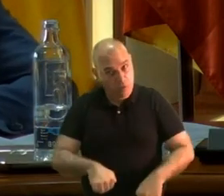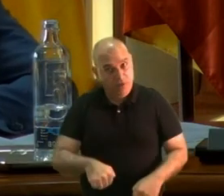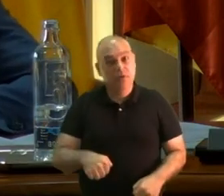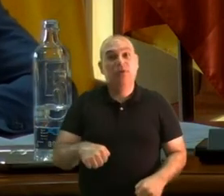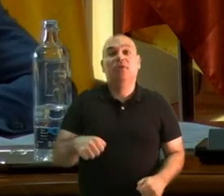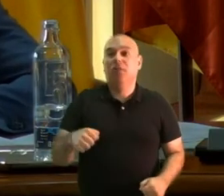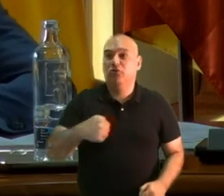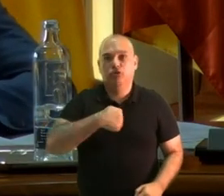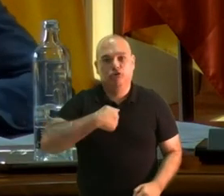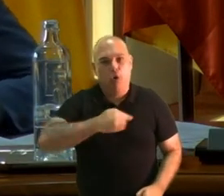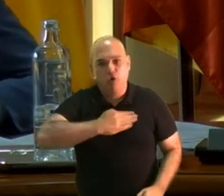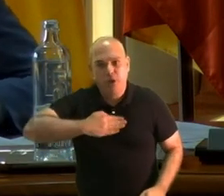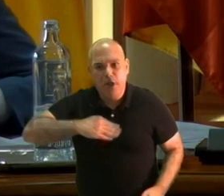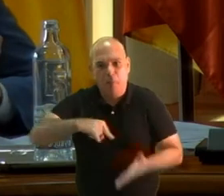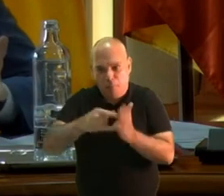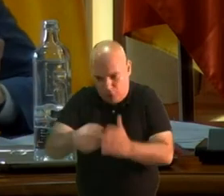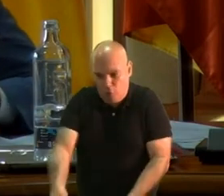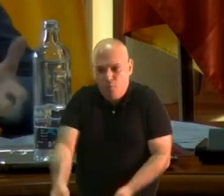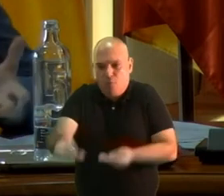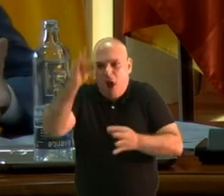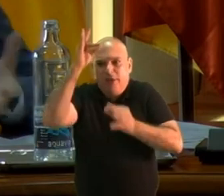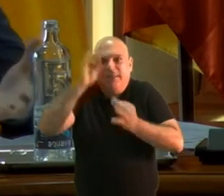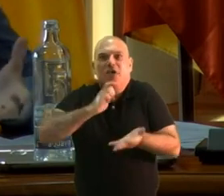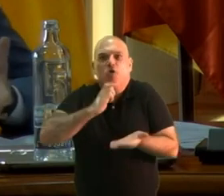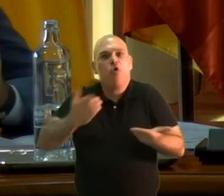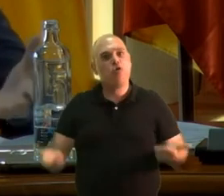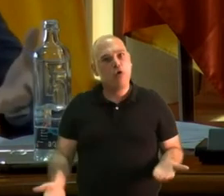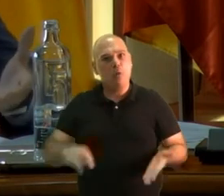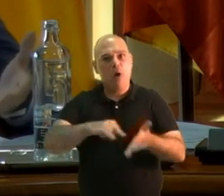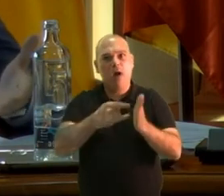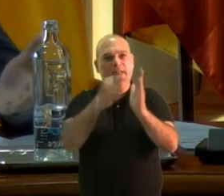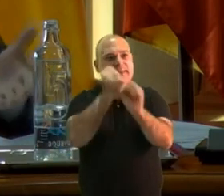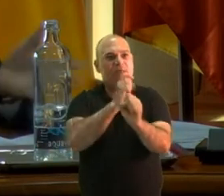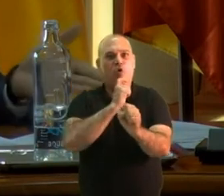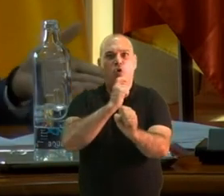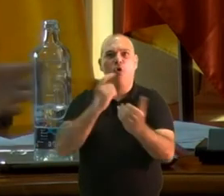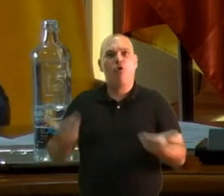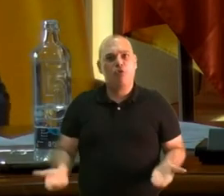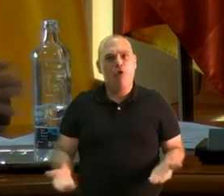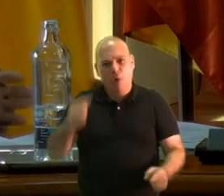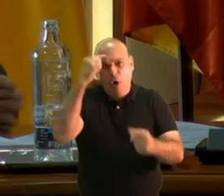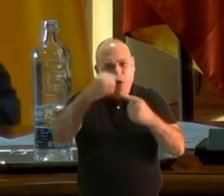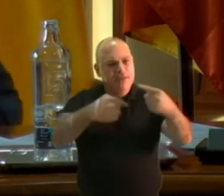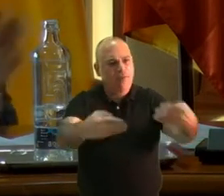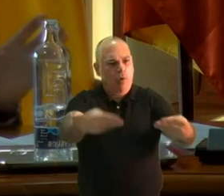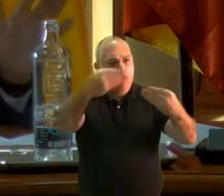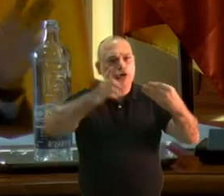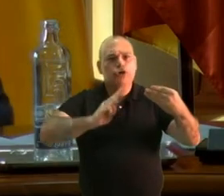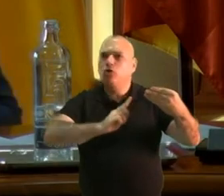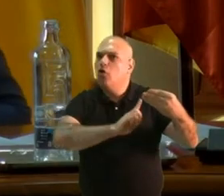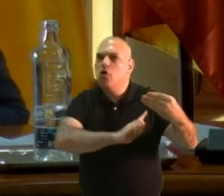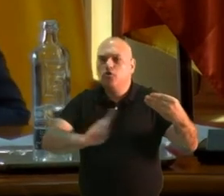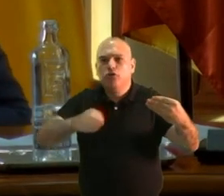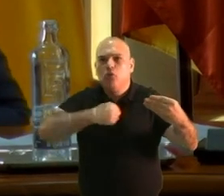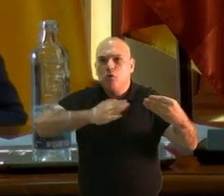que se nos entregue el proyecto, un desarrollo del mismo plan de trabajo, en qué consiste, más allá de los objetivos, aquí nos dicen cuáles son las